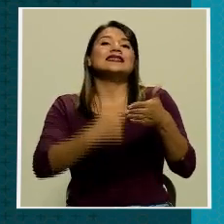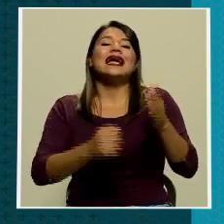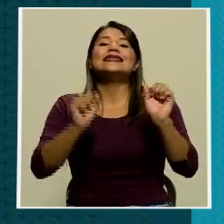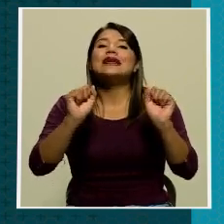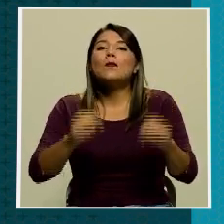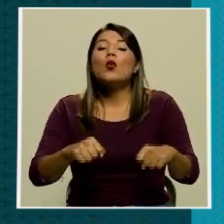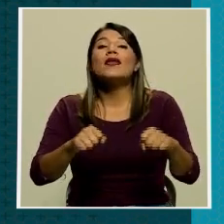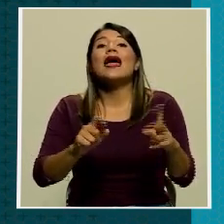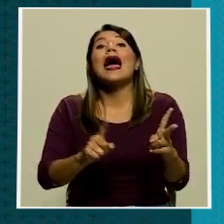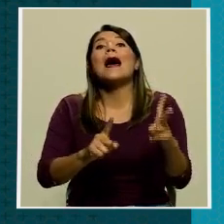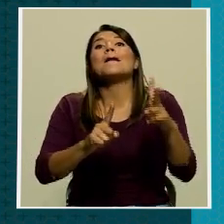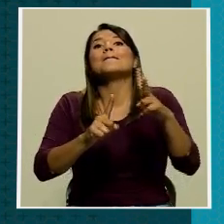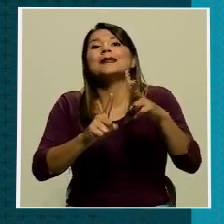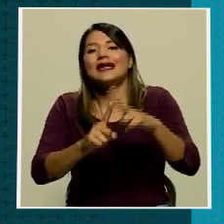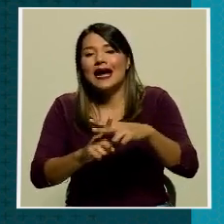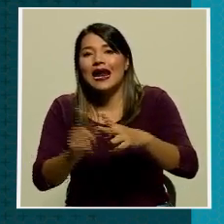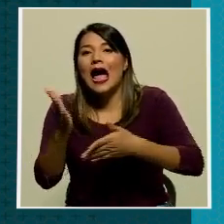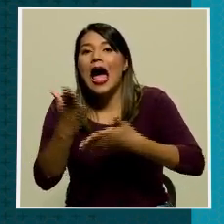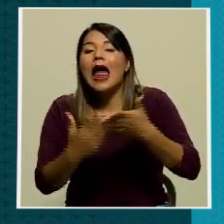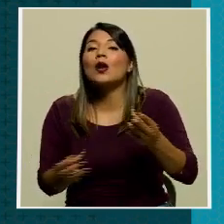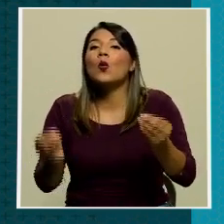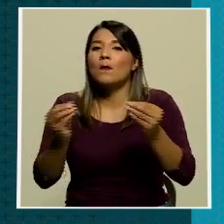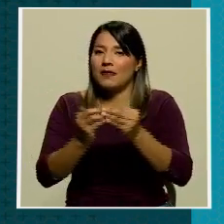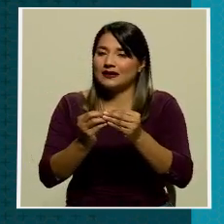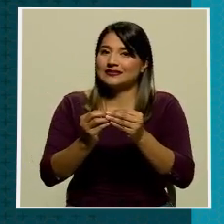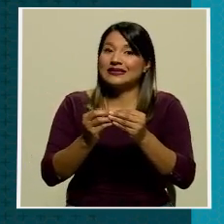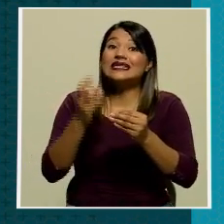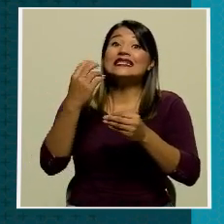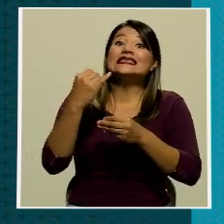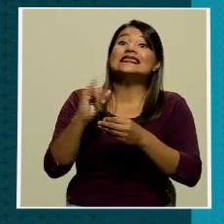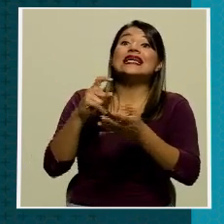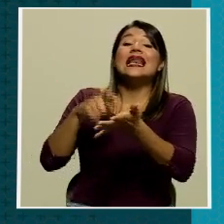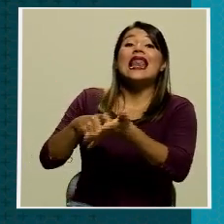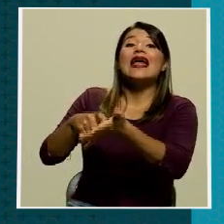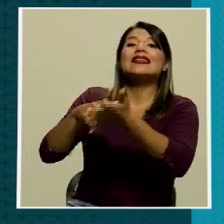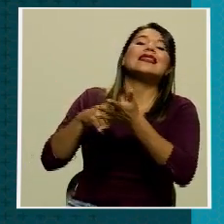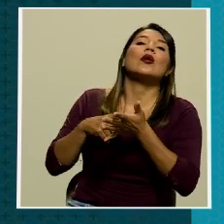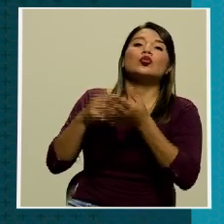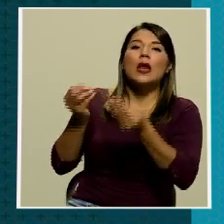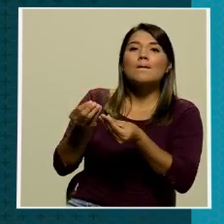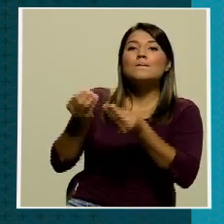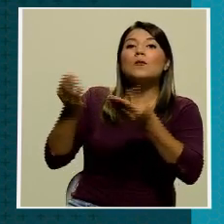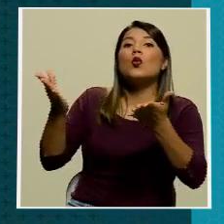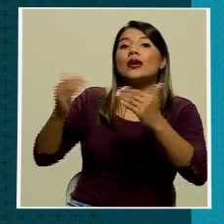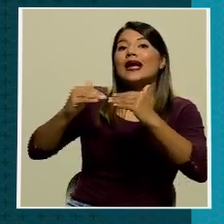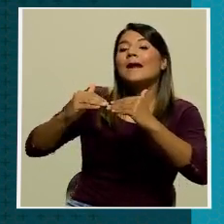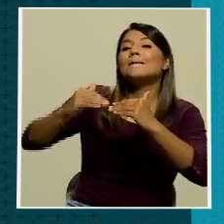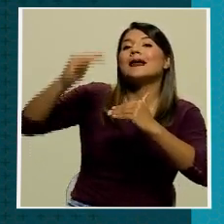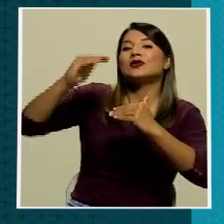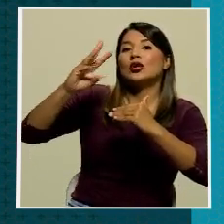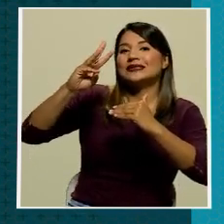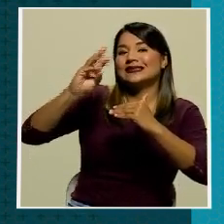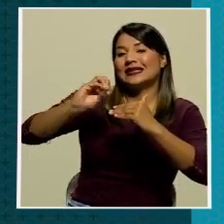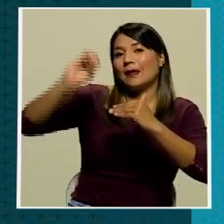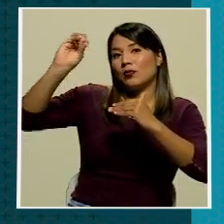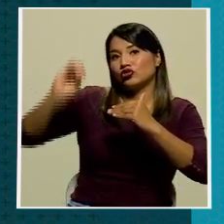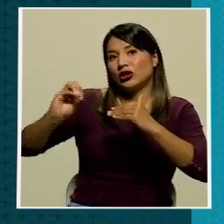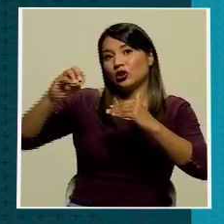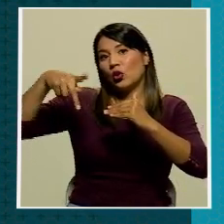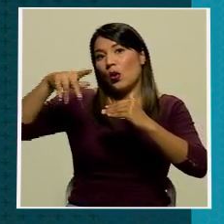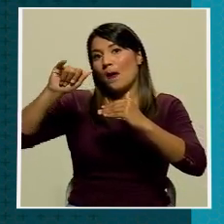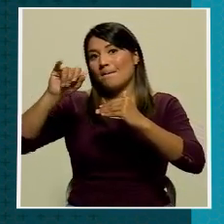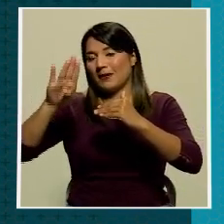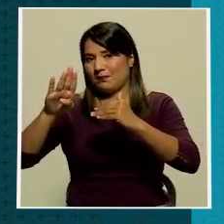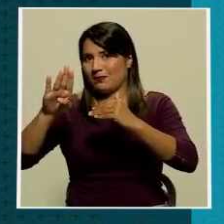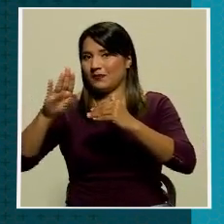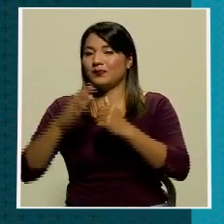manera adicional si la deuda pública supera el 60% de la producción nacional, que es lo mismo que el Producto Interno Bruto.